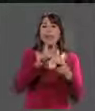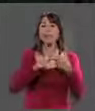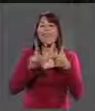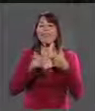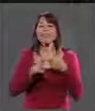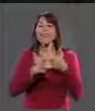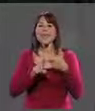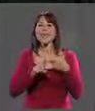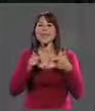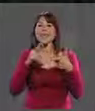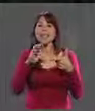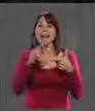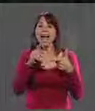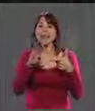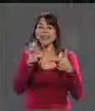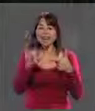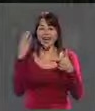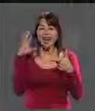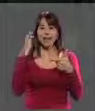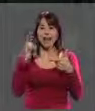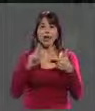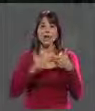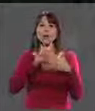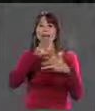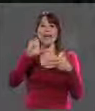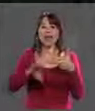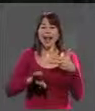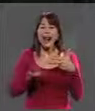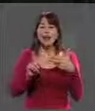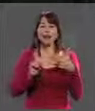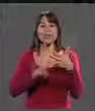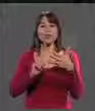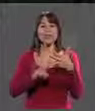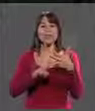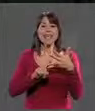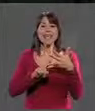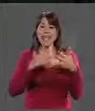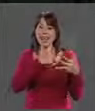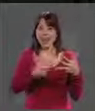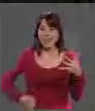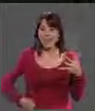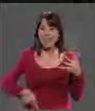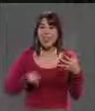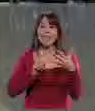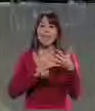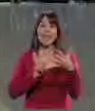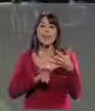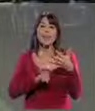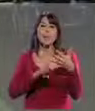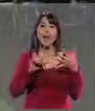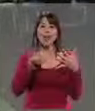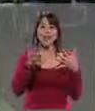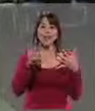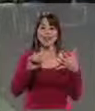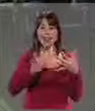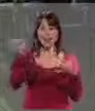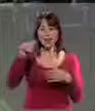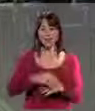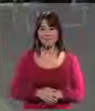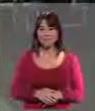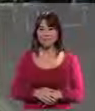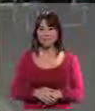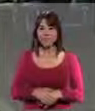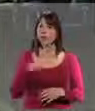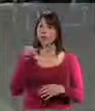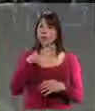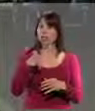Gigantes de Cartago, el equipo de San Carlos, de Fundae, y tenemos el equipo de Heredia y el equipo élite